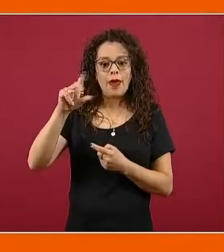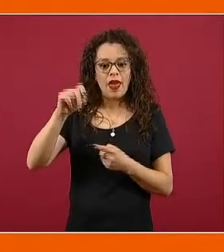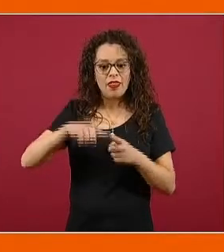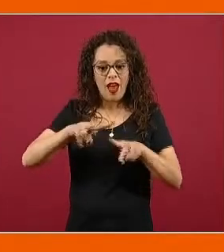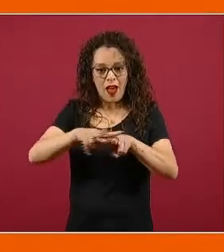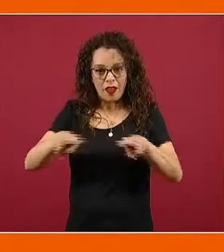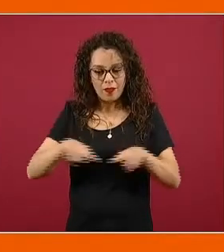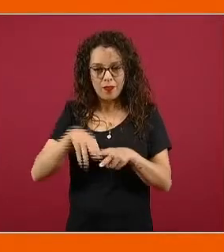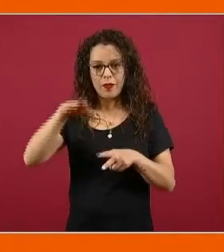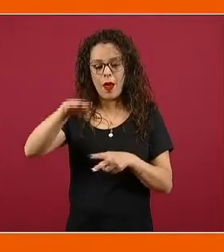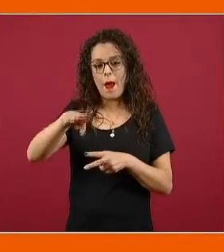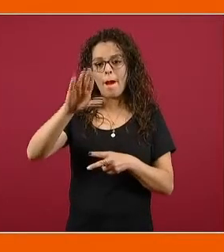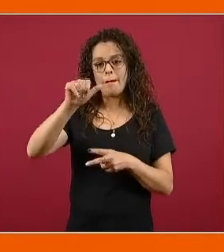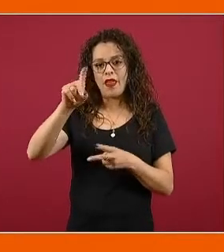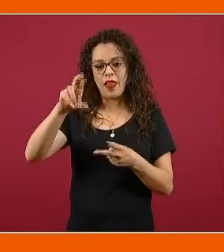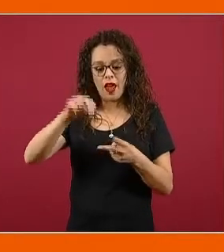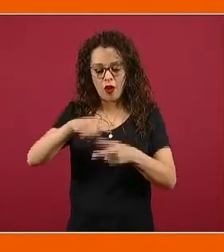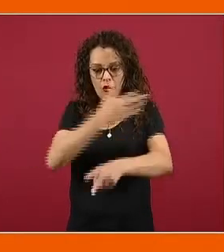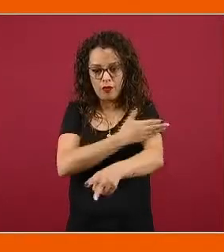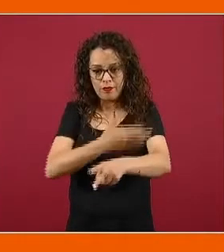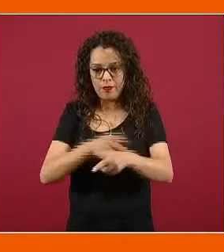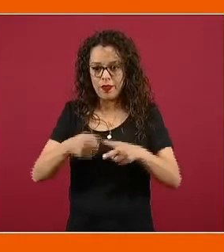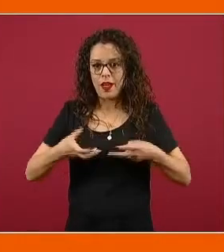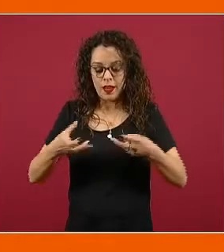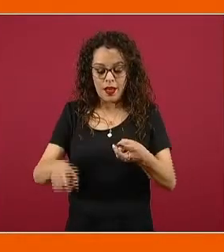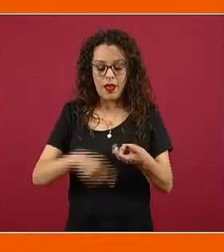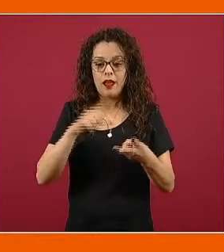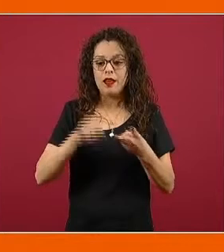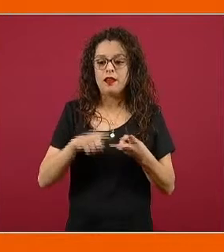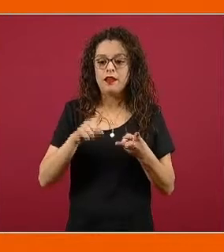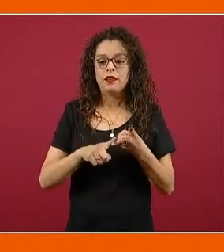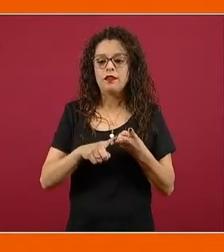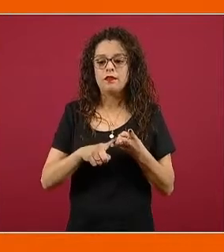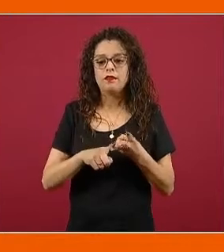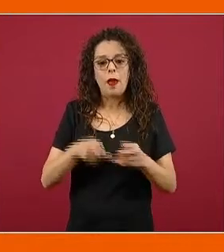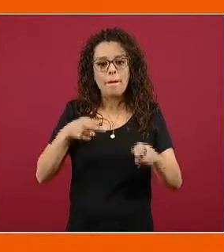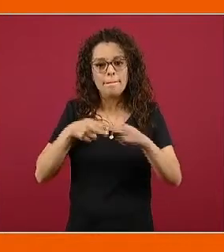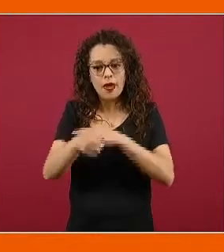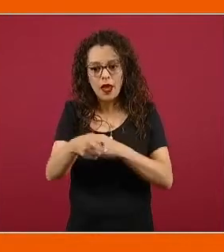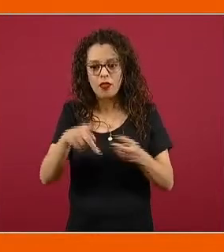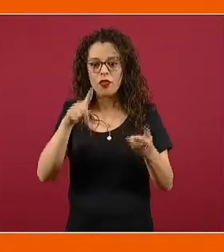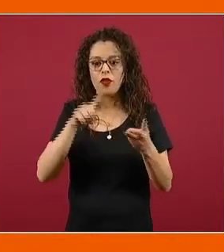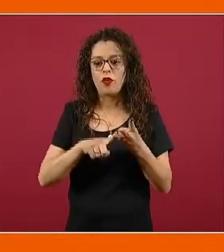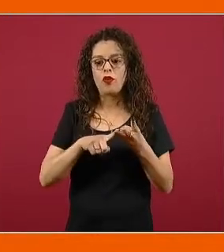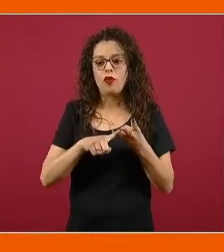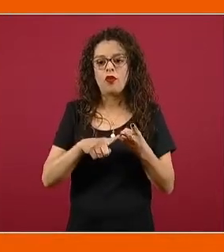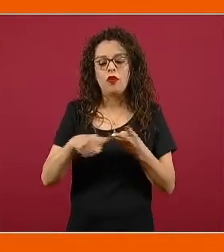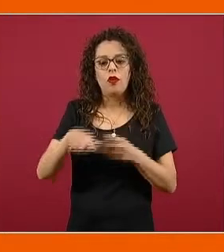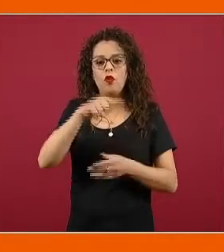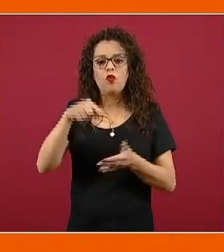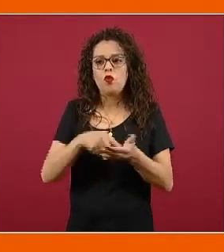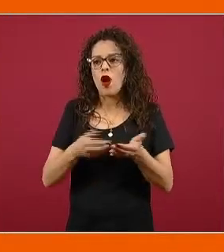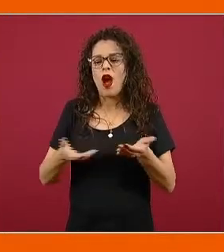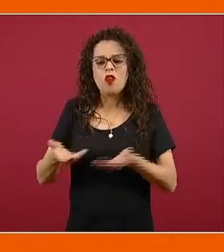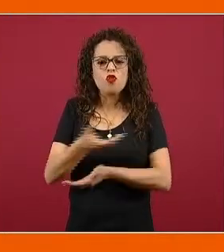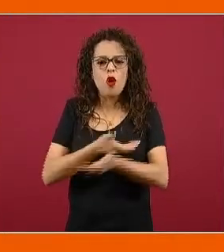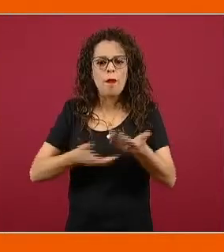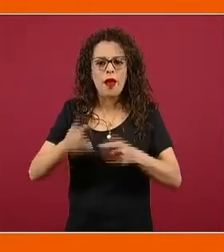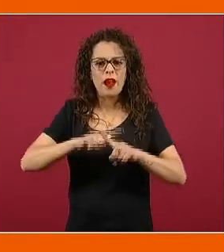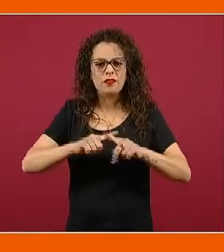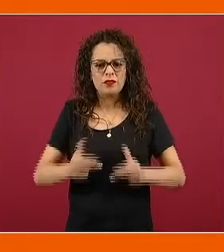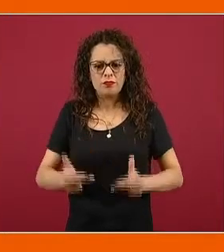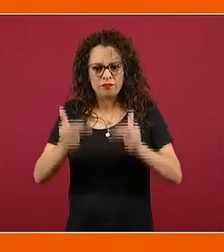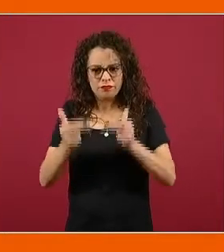comerciales, tianguis, mercados, donde desplegamos esto, los filtros para dosificar la entrada de las personas y también el